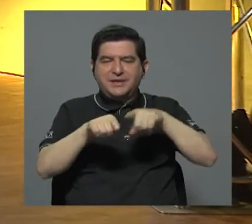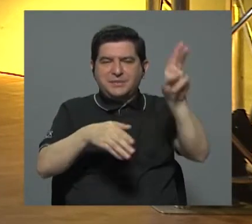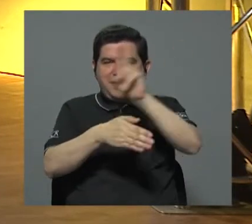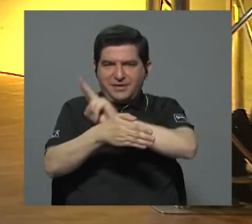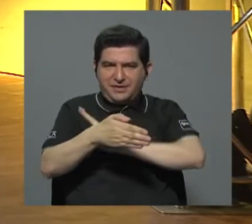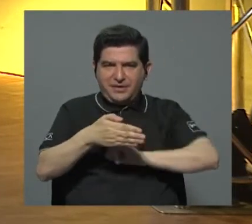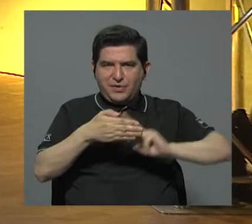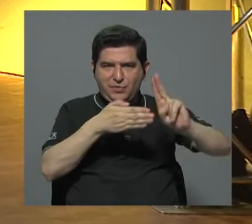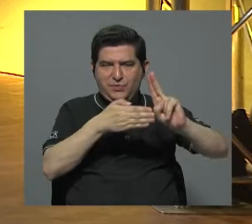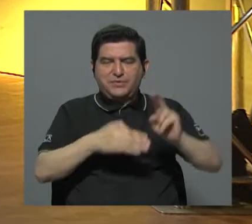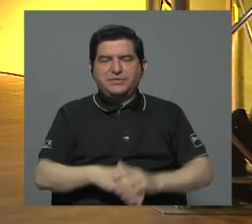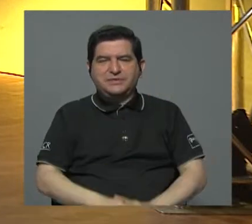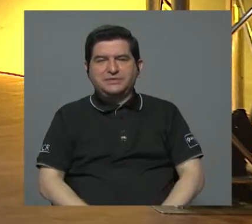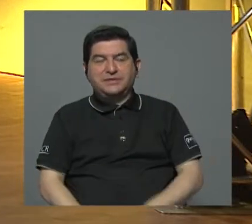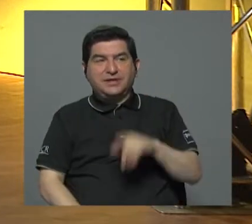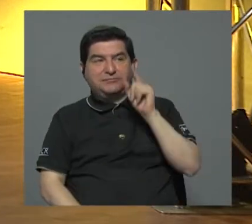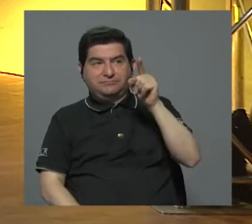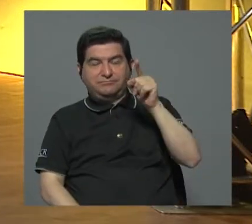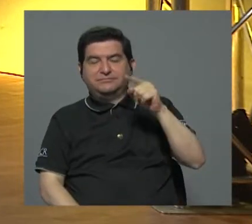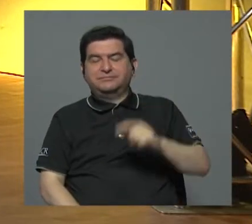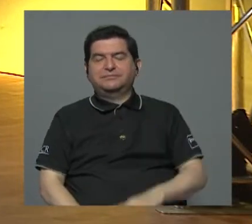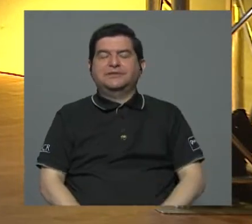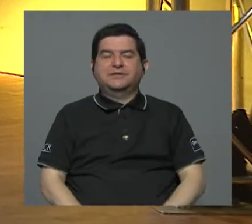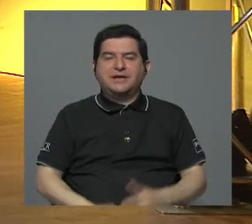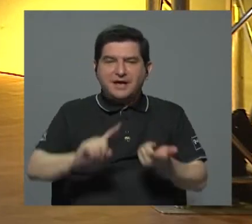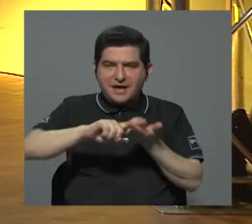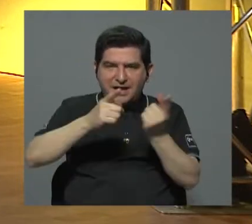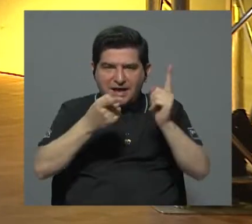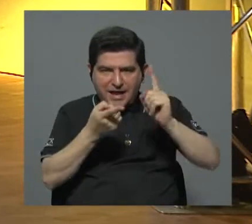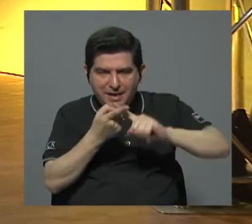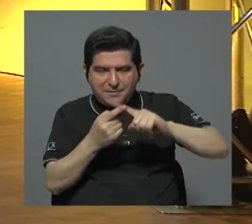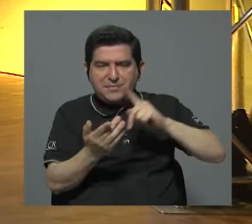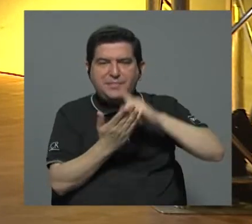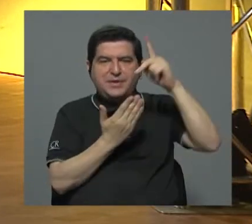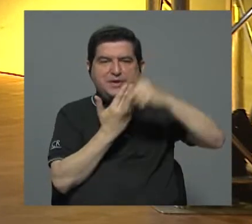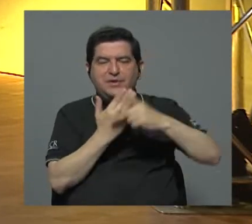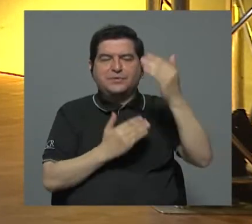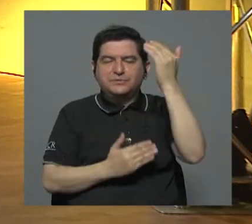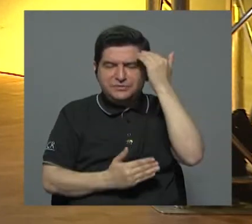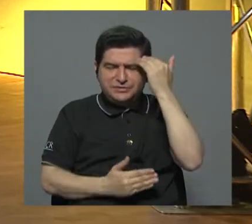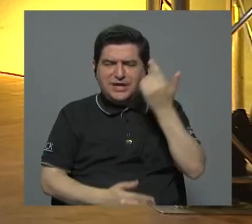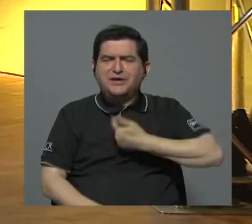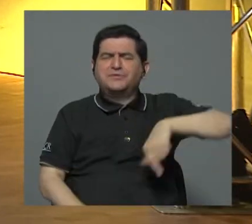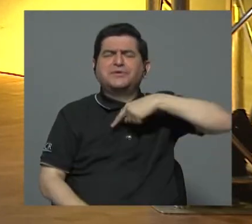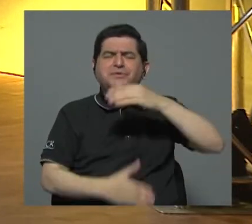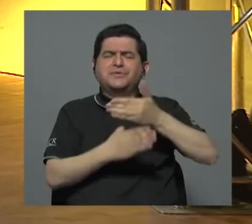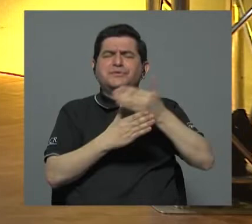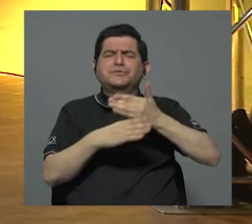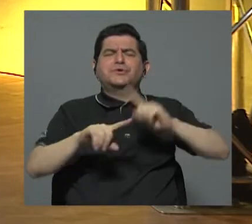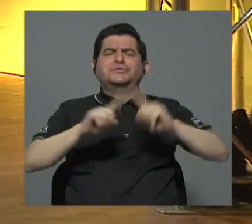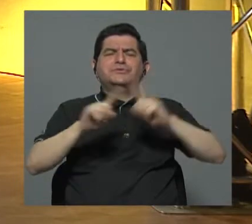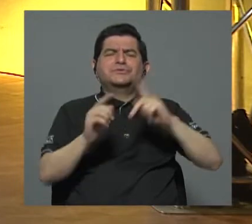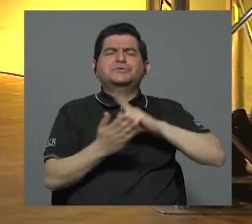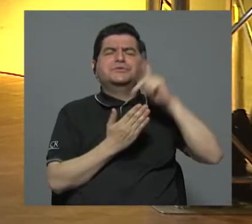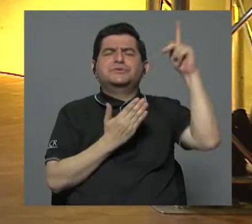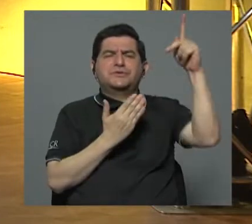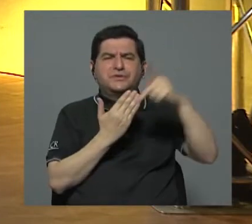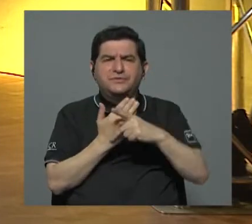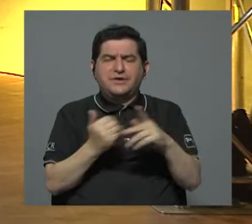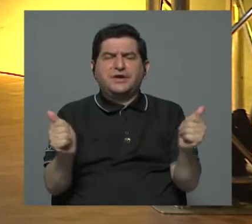universidad, y las amigas y amigos del programa saben que hemos compartido una serie de programas con